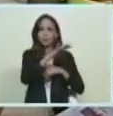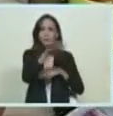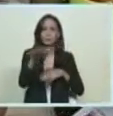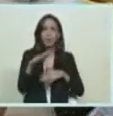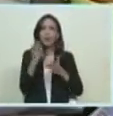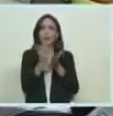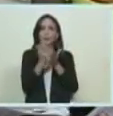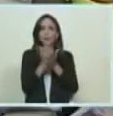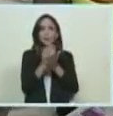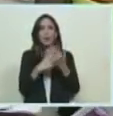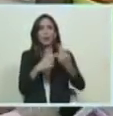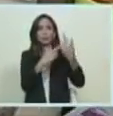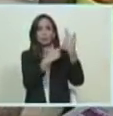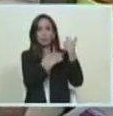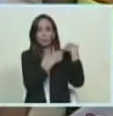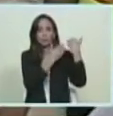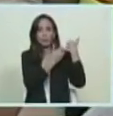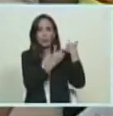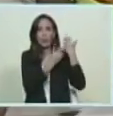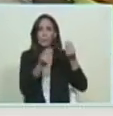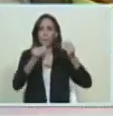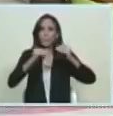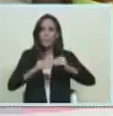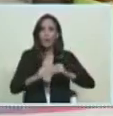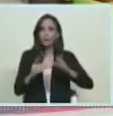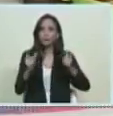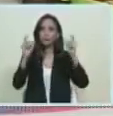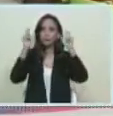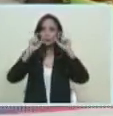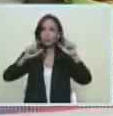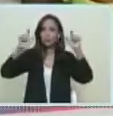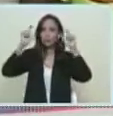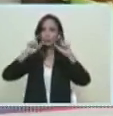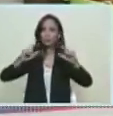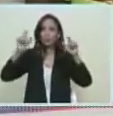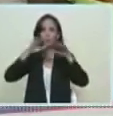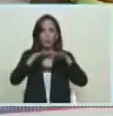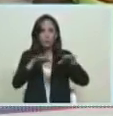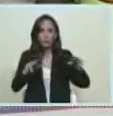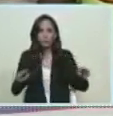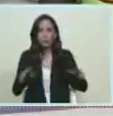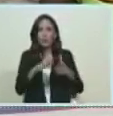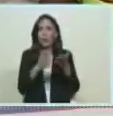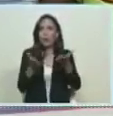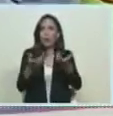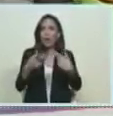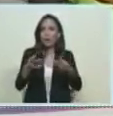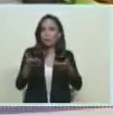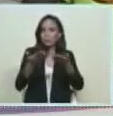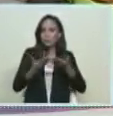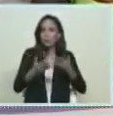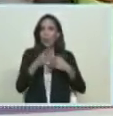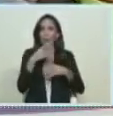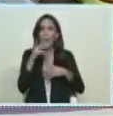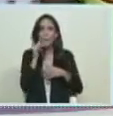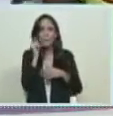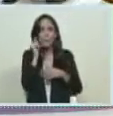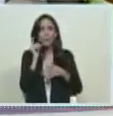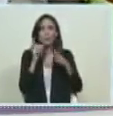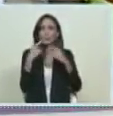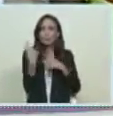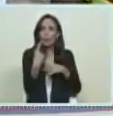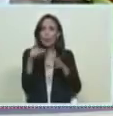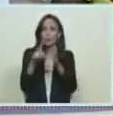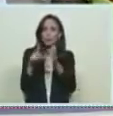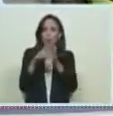se responsabiliza por llevar esta formación que le acaba de entregar la doctora Yerosca, no solo en su liceo, sino también